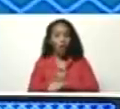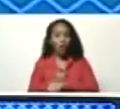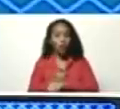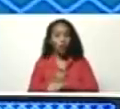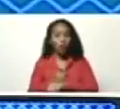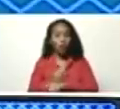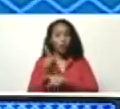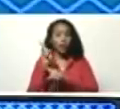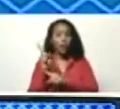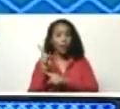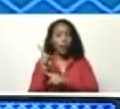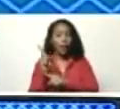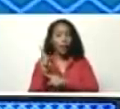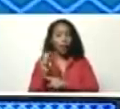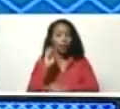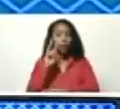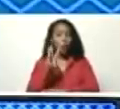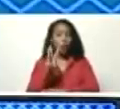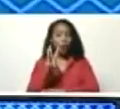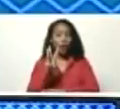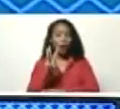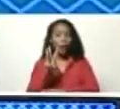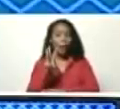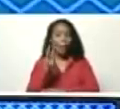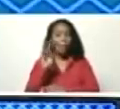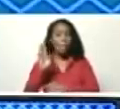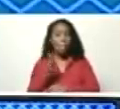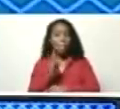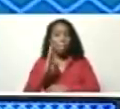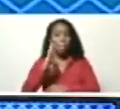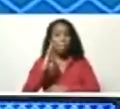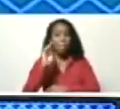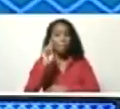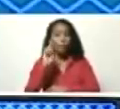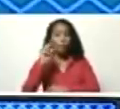George W. Bush, conspiró